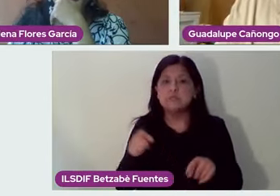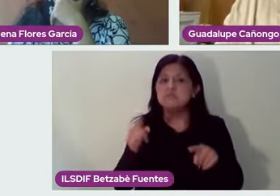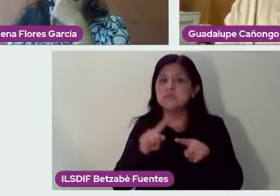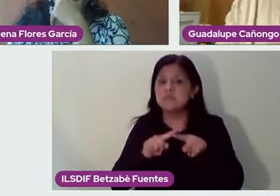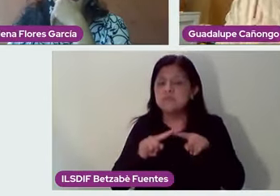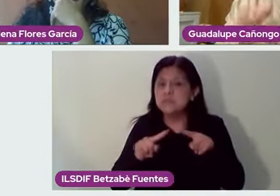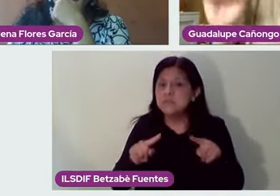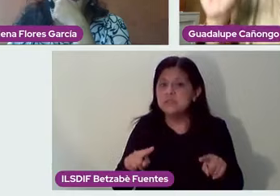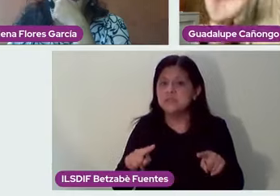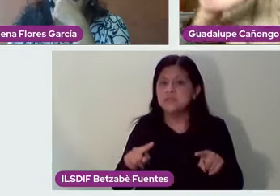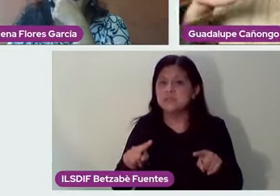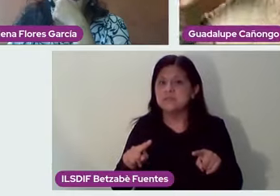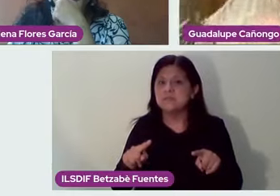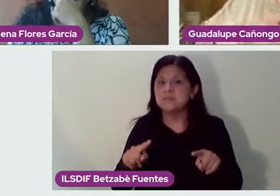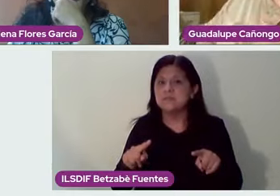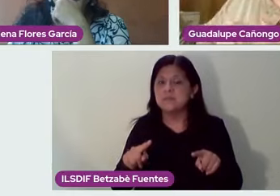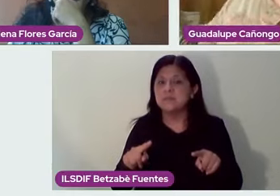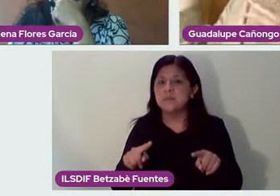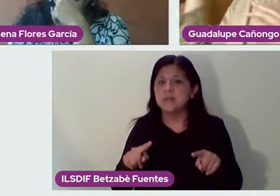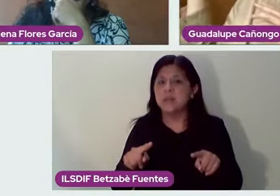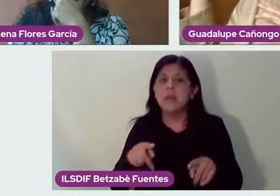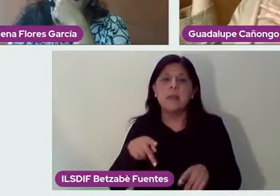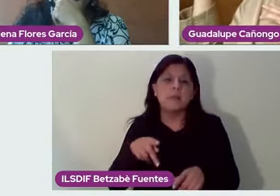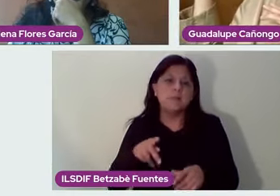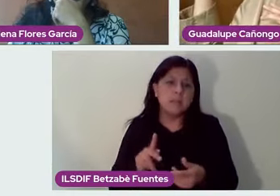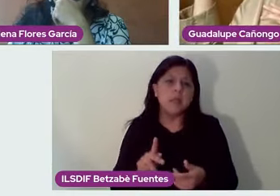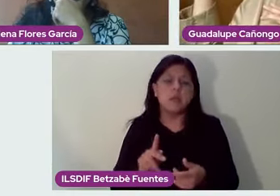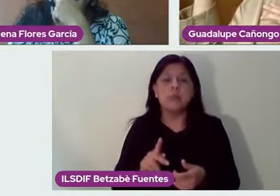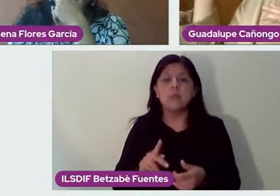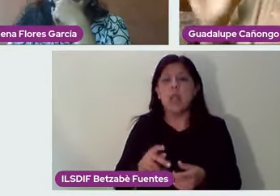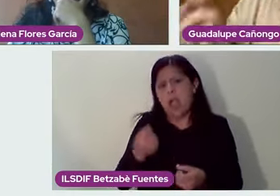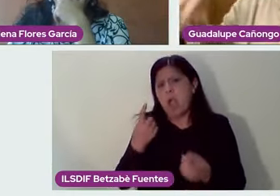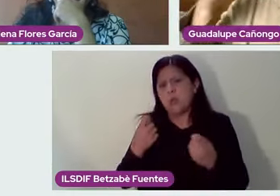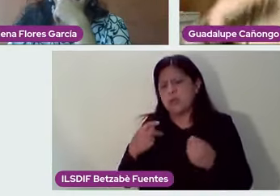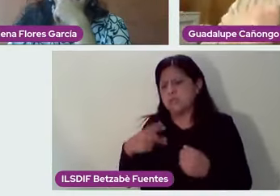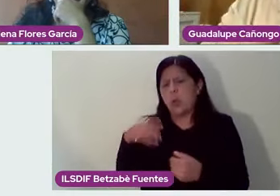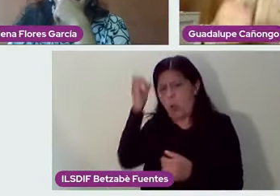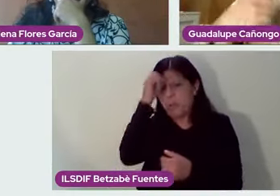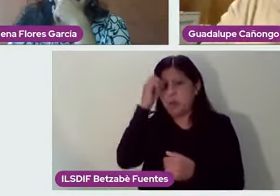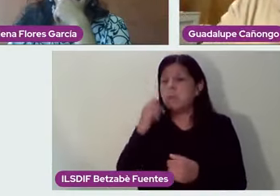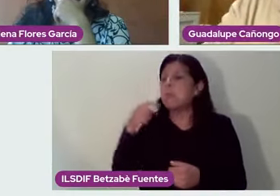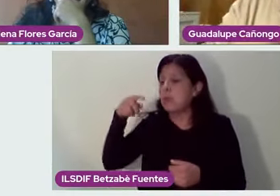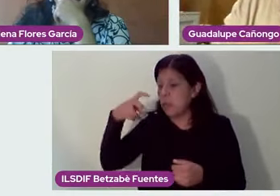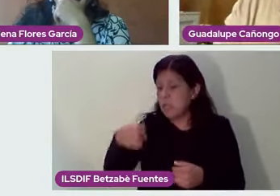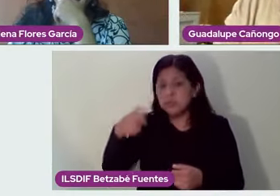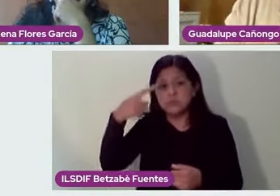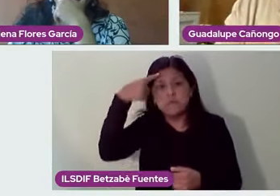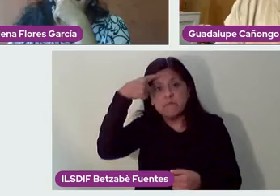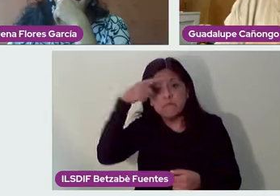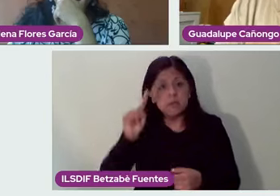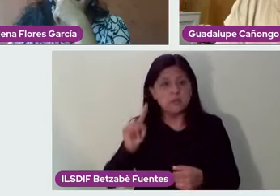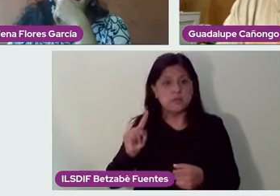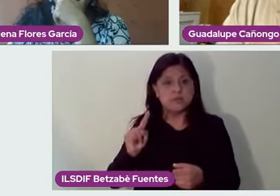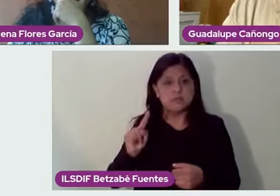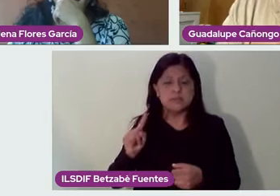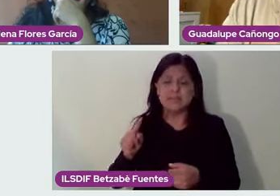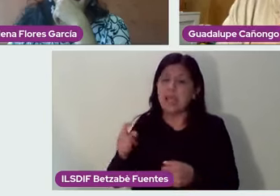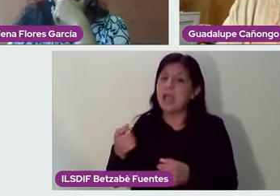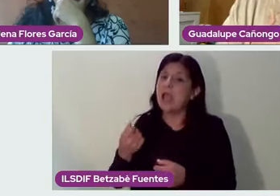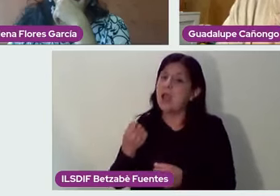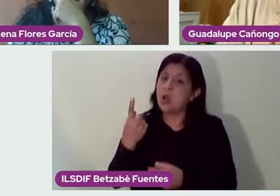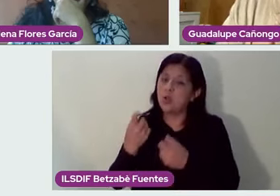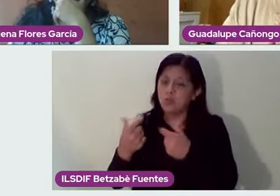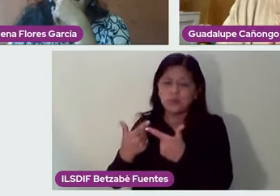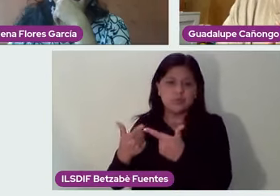distinta. Pero el mensaje es que es muy sencillo, ¿no? Y eso genera,